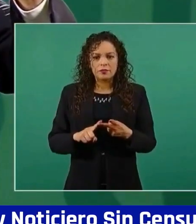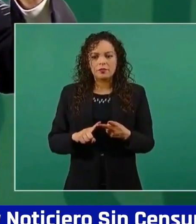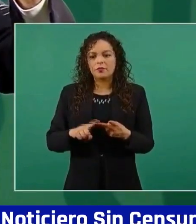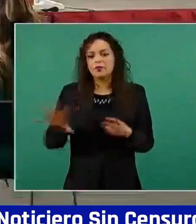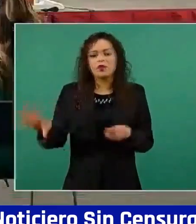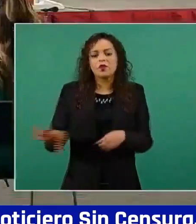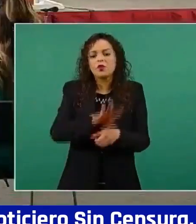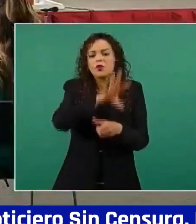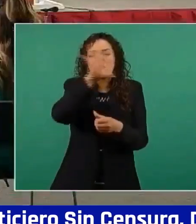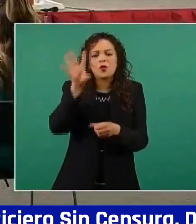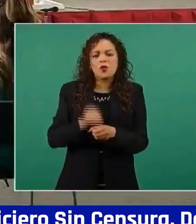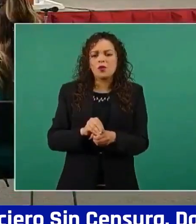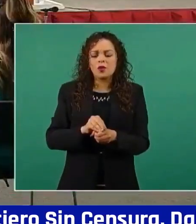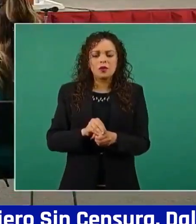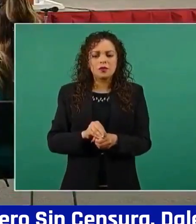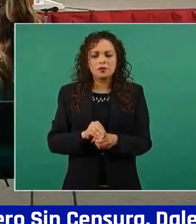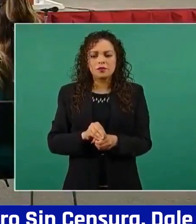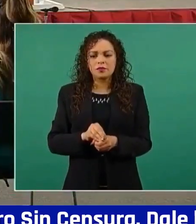se